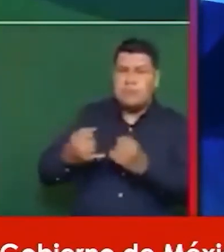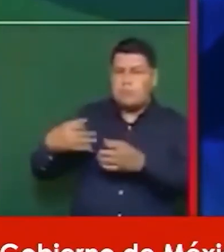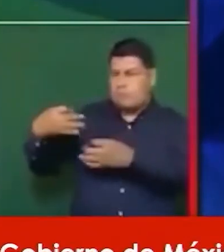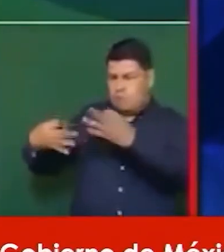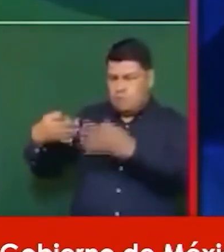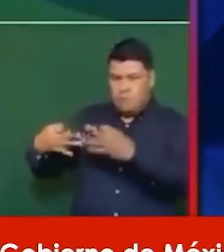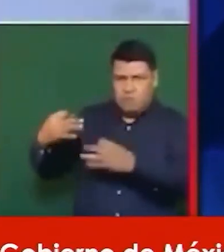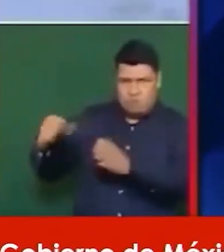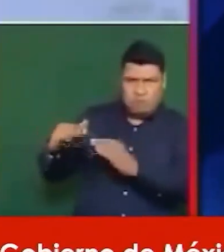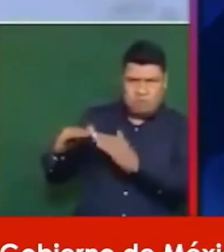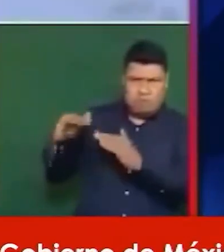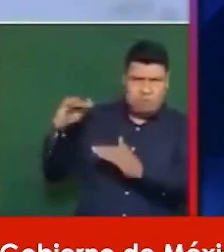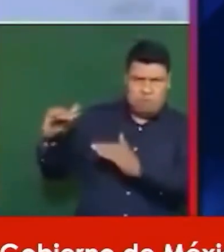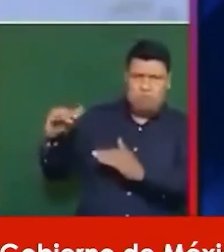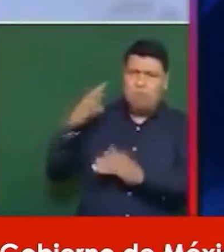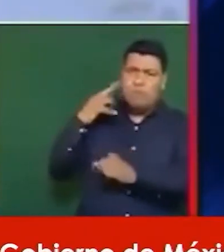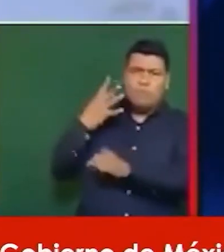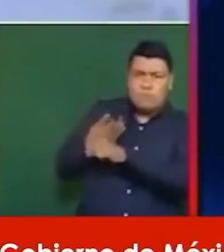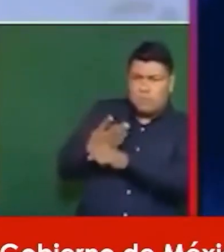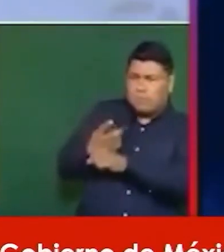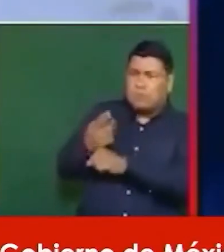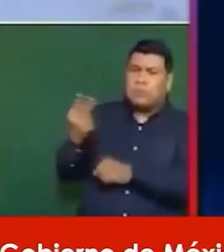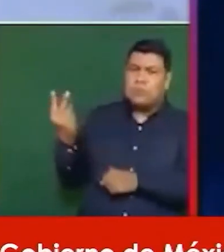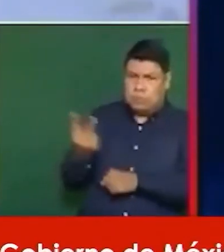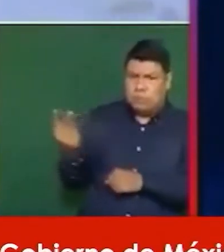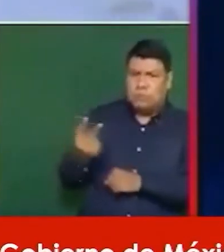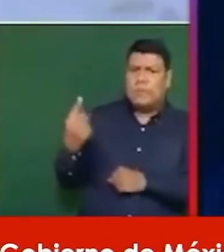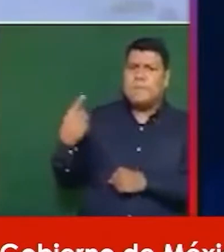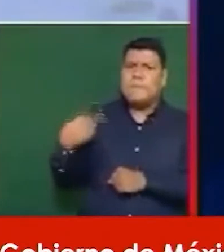Judicial informe